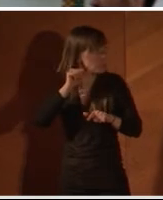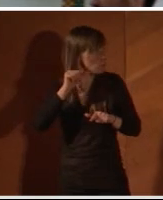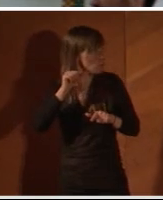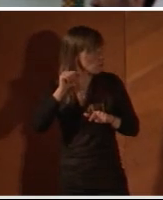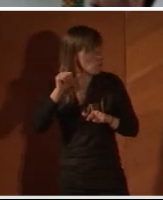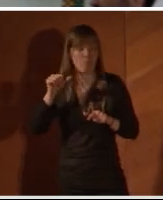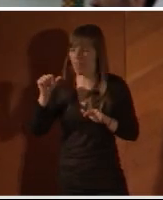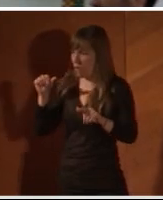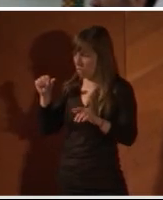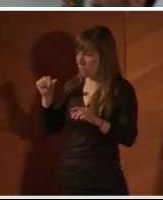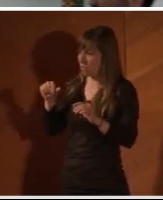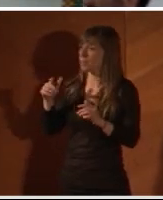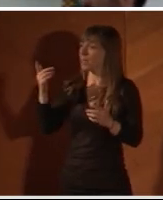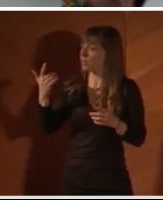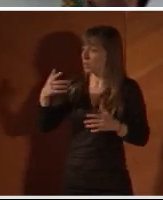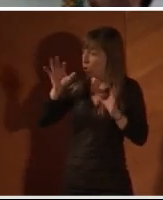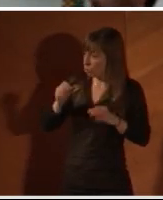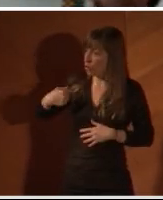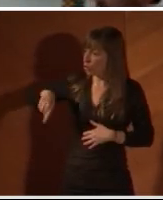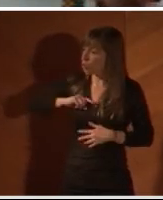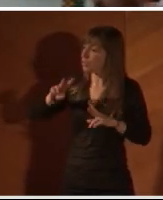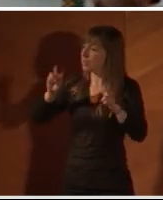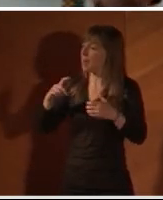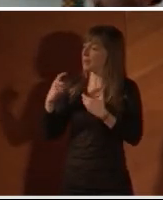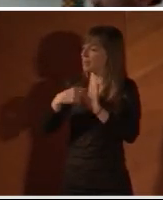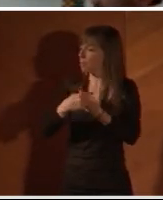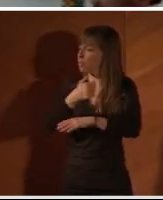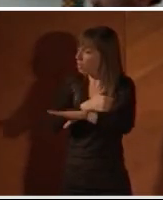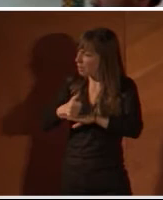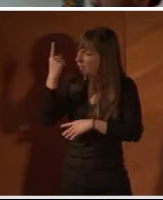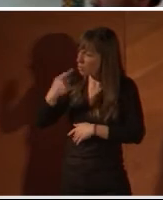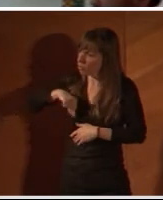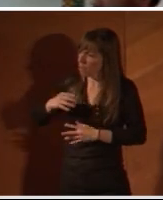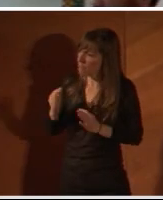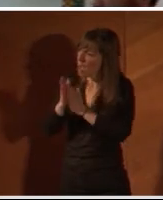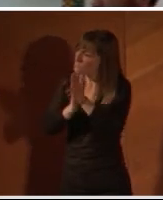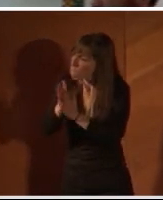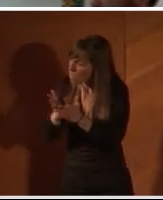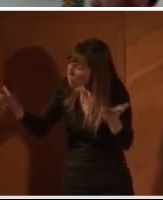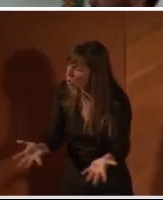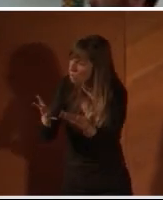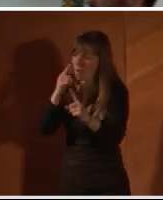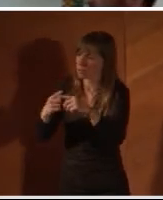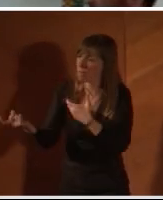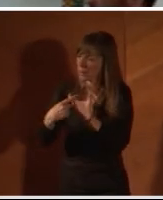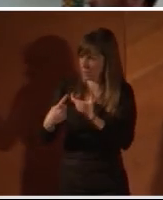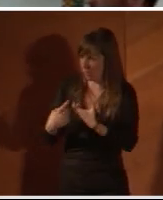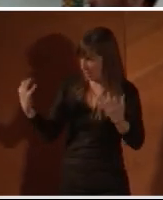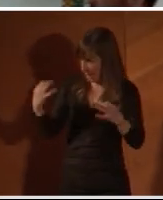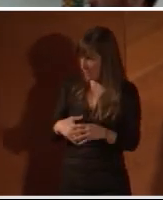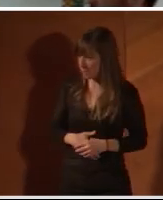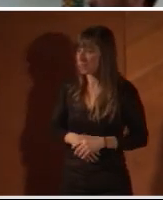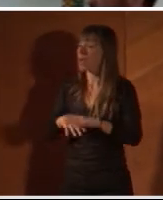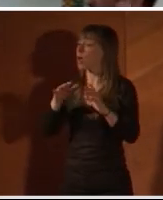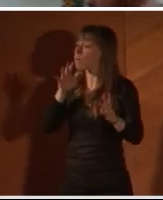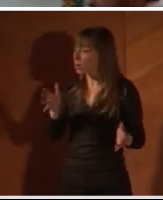son los tres pilares sobre los que se asienta la participación ciudadana. Hay que motivar, hay que saber participar y hay que poder hacerlo. Por